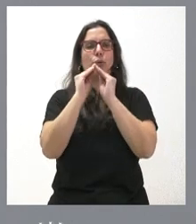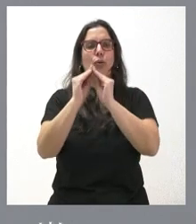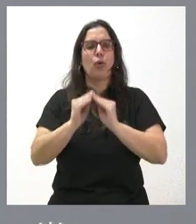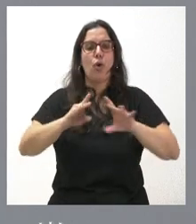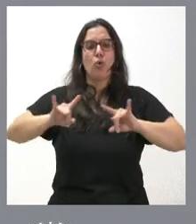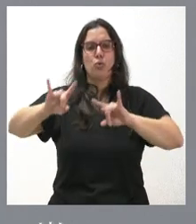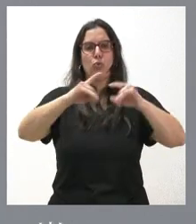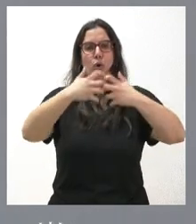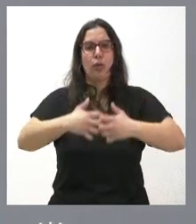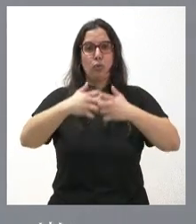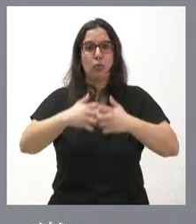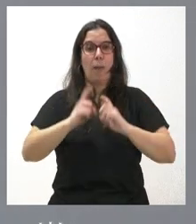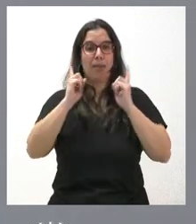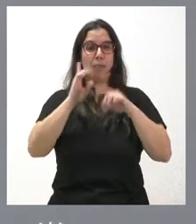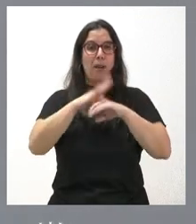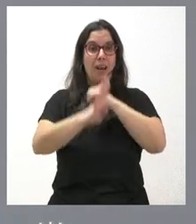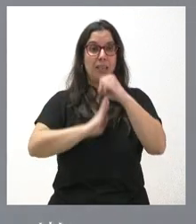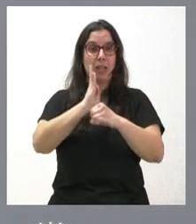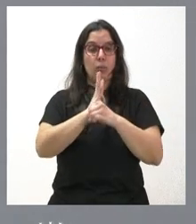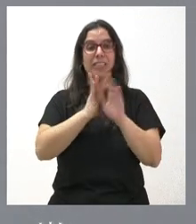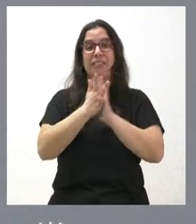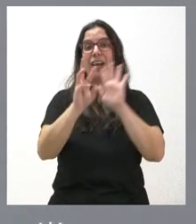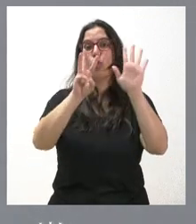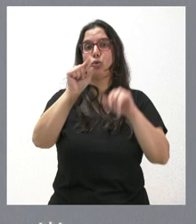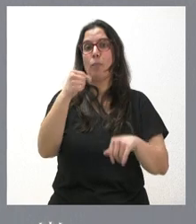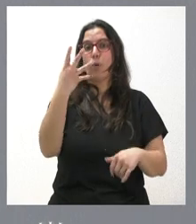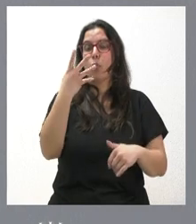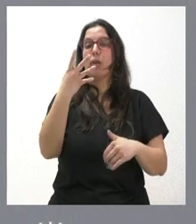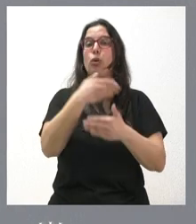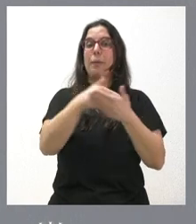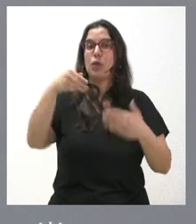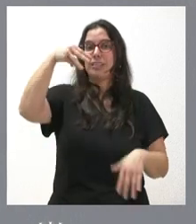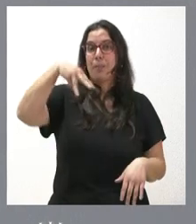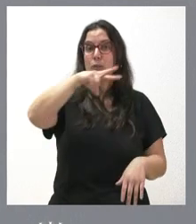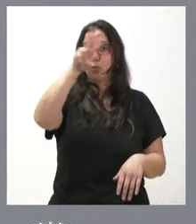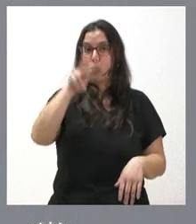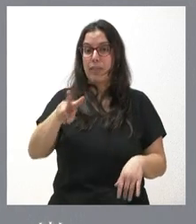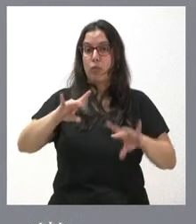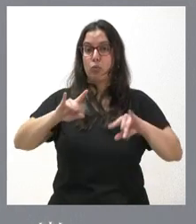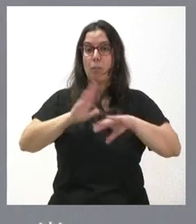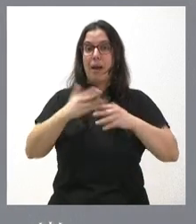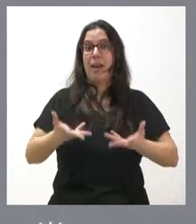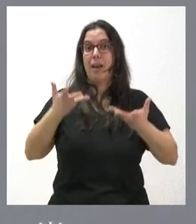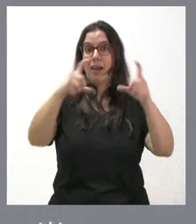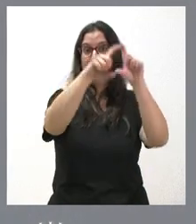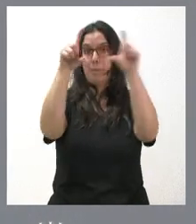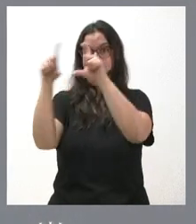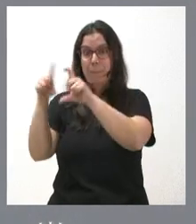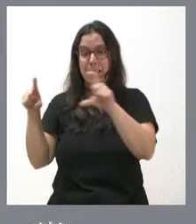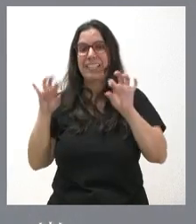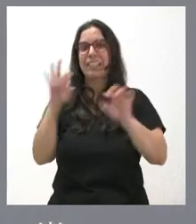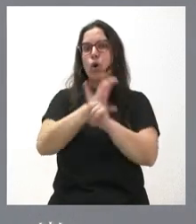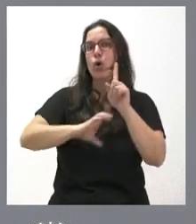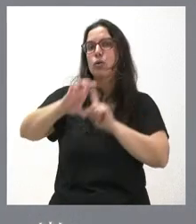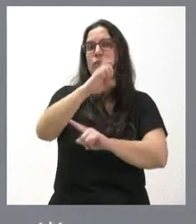industriales previstos en esta legislatura que es 8,4 millones de metros cuadr de suelo empresarial en el contexto de